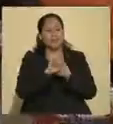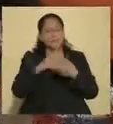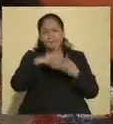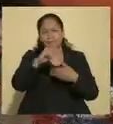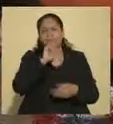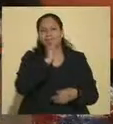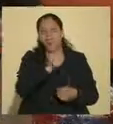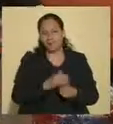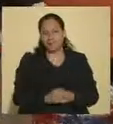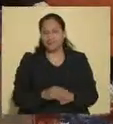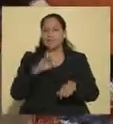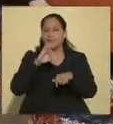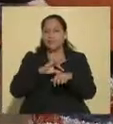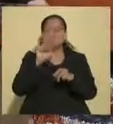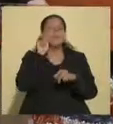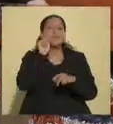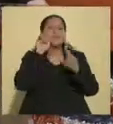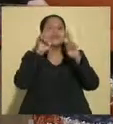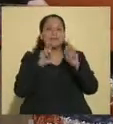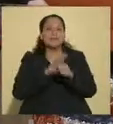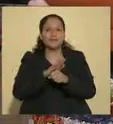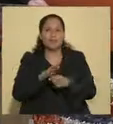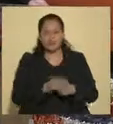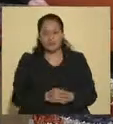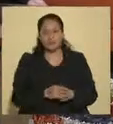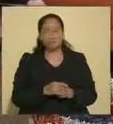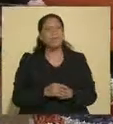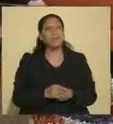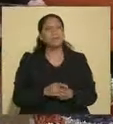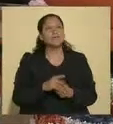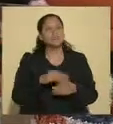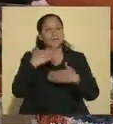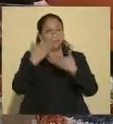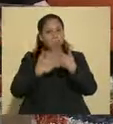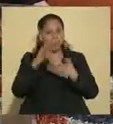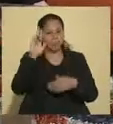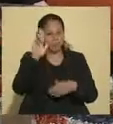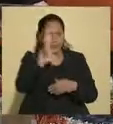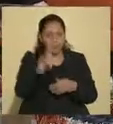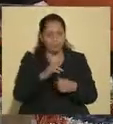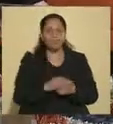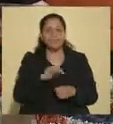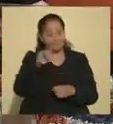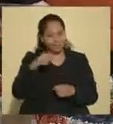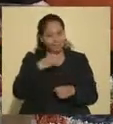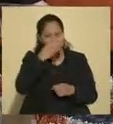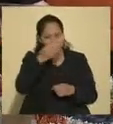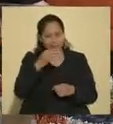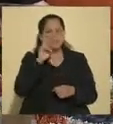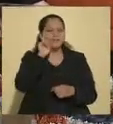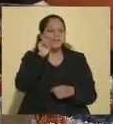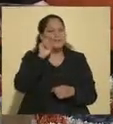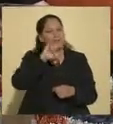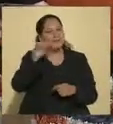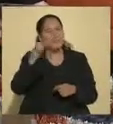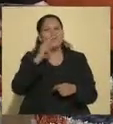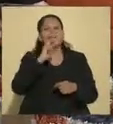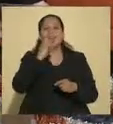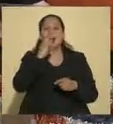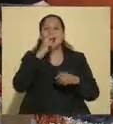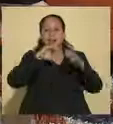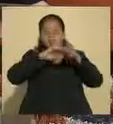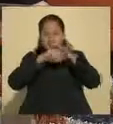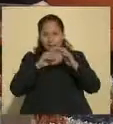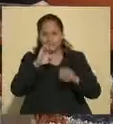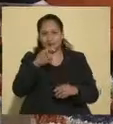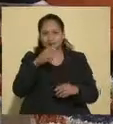consecuencias. Doctora, ¿el tema de mañana? El tema del próximo martes, Próximo. te lo digo, el de mañana es labio y paladar hendido.